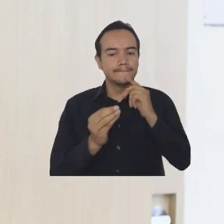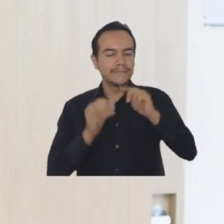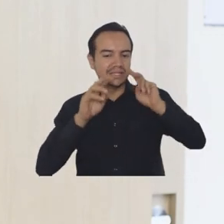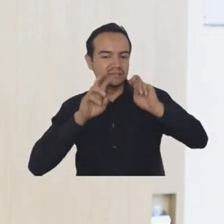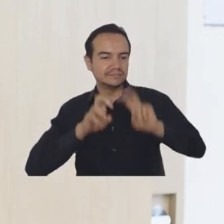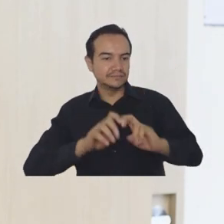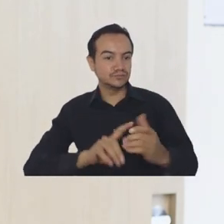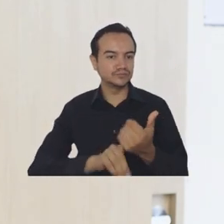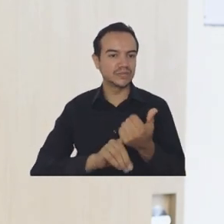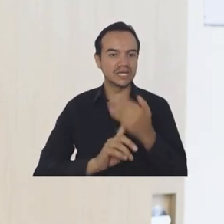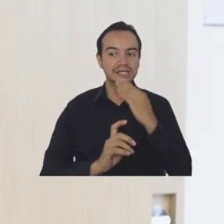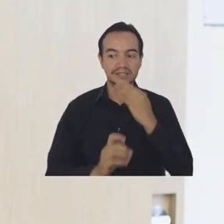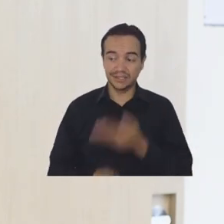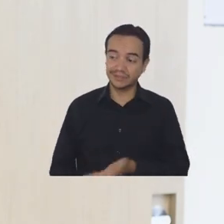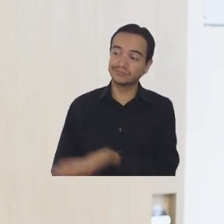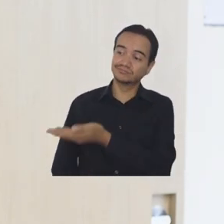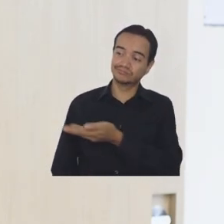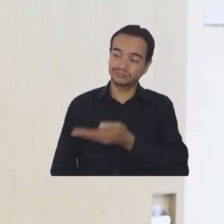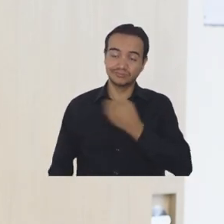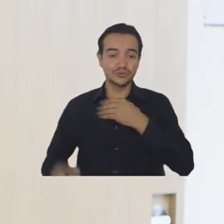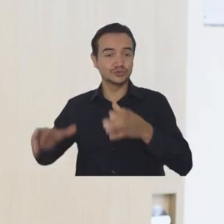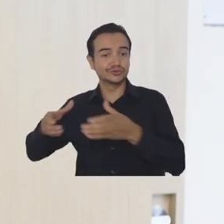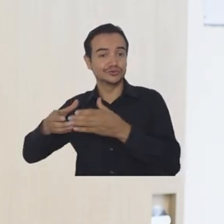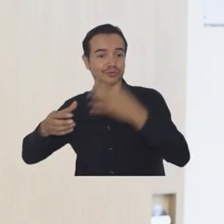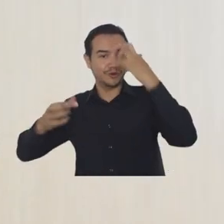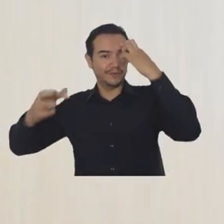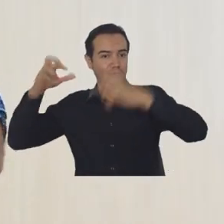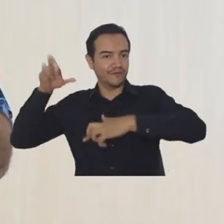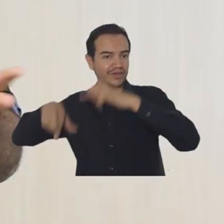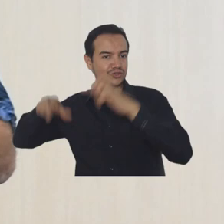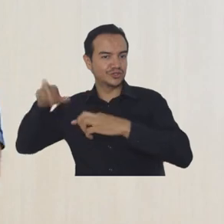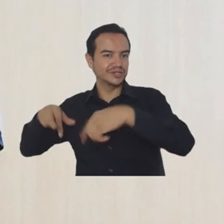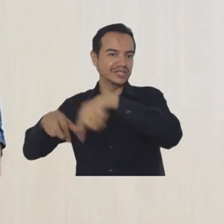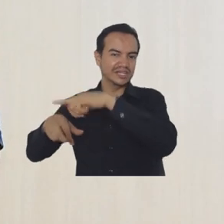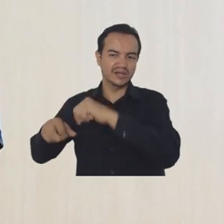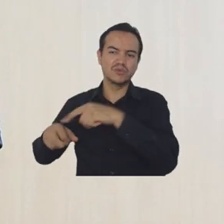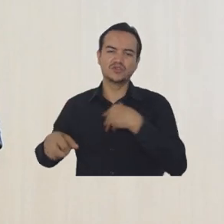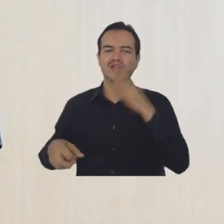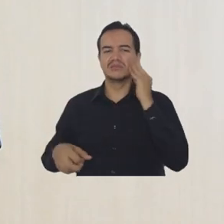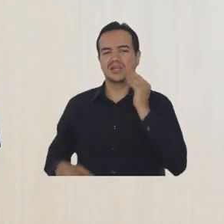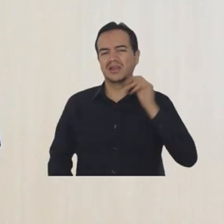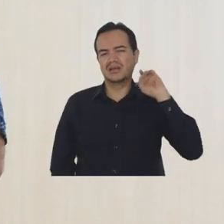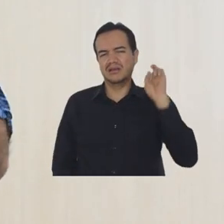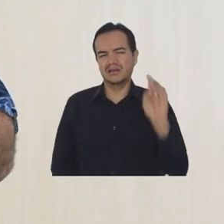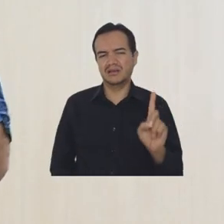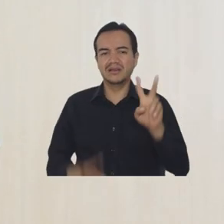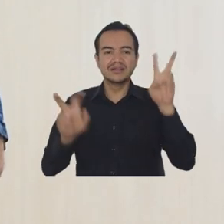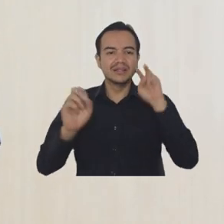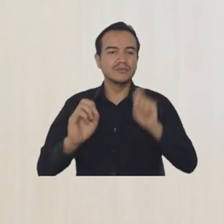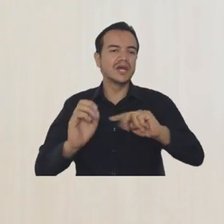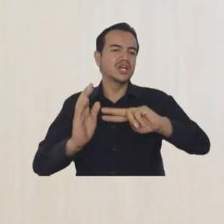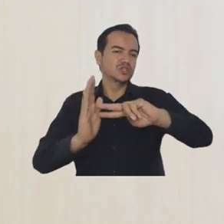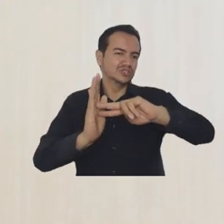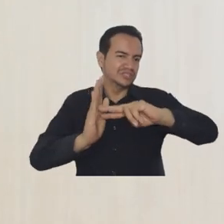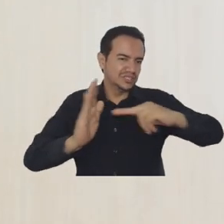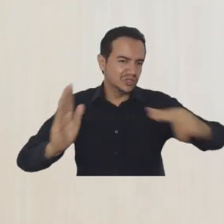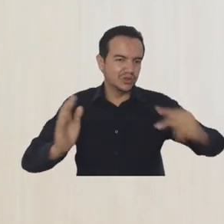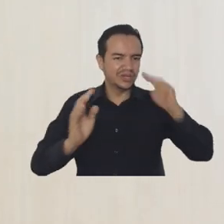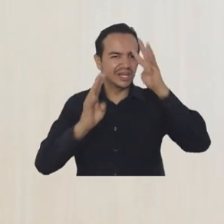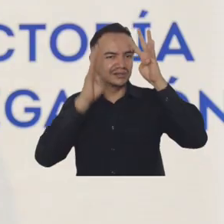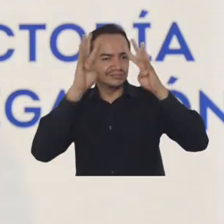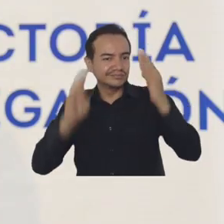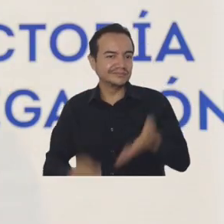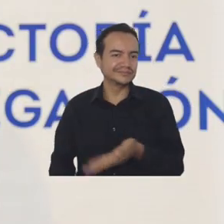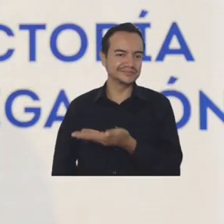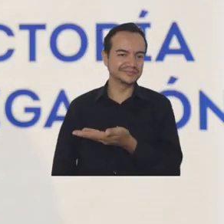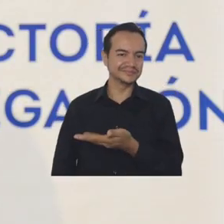con aporte, digamos, a nuestros profesionales y la experiencia y la idoneidad que tienen de muchos años en proyectos de ciencia, tecnología e